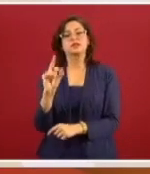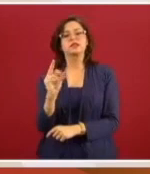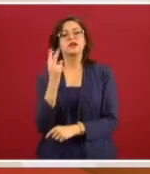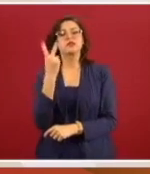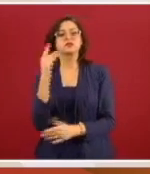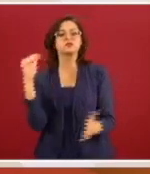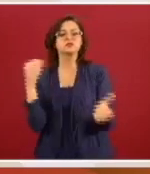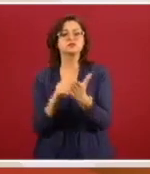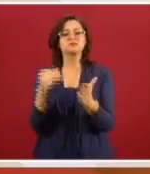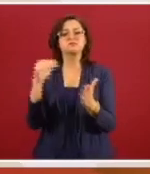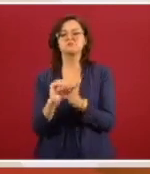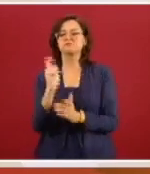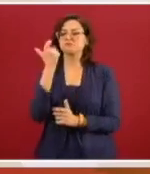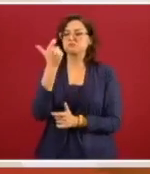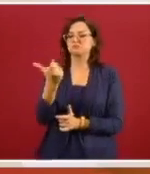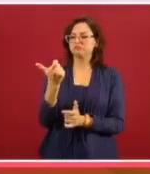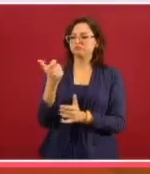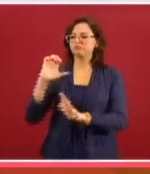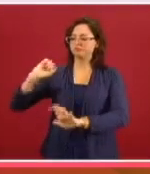42,000 millones de pesos.